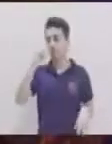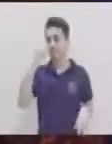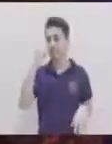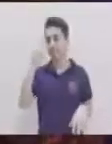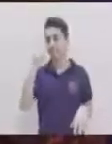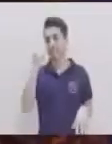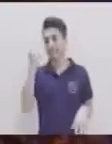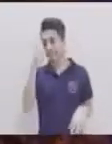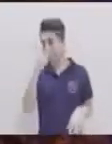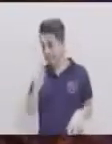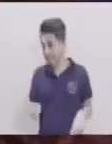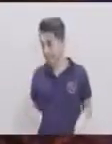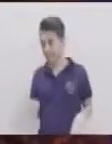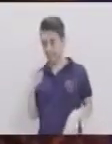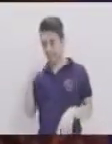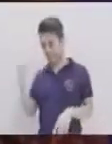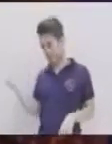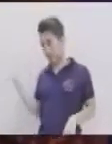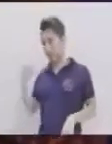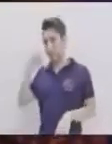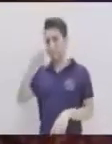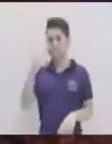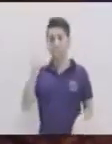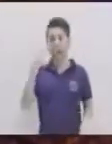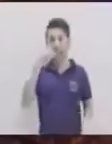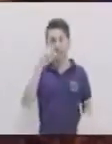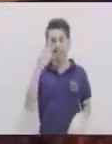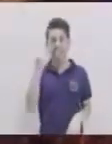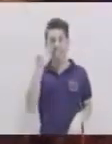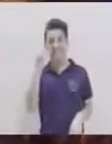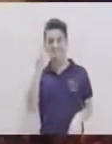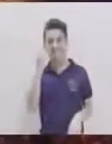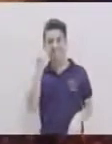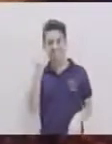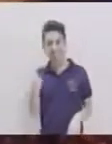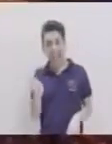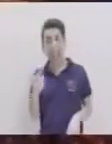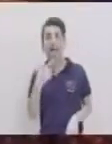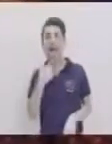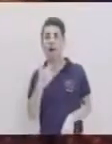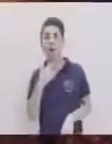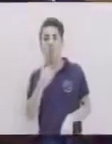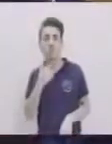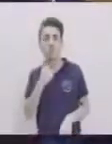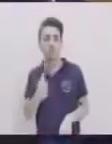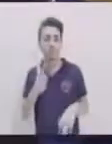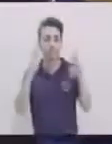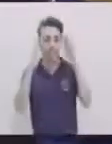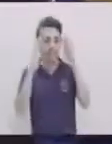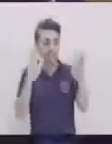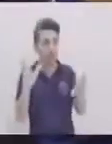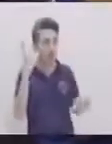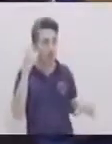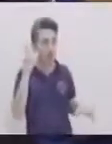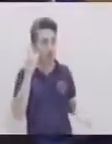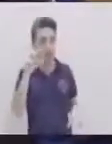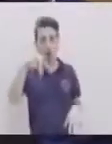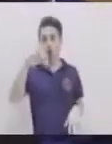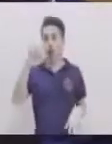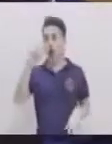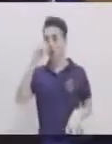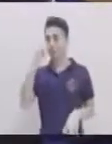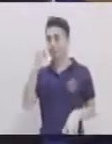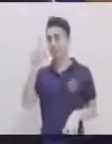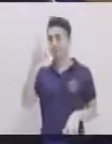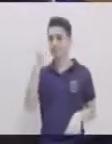a Patricia le gusta escuchar la noticia. ¿Sabes qué